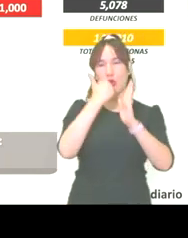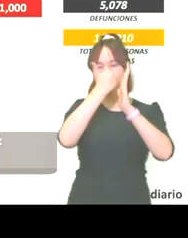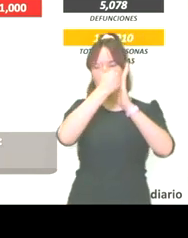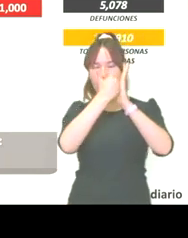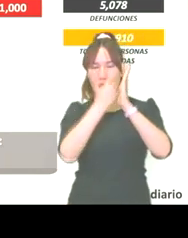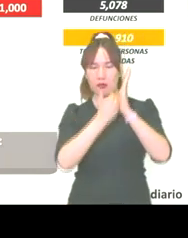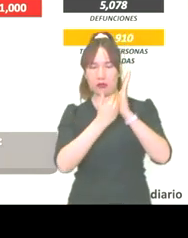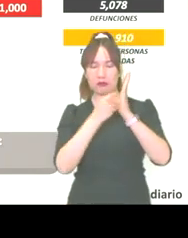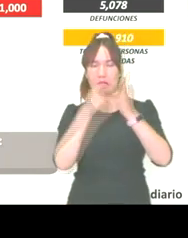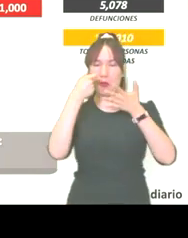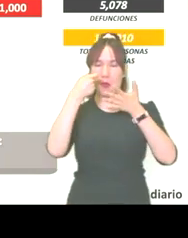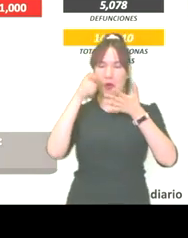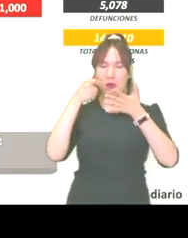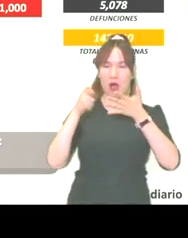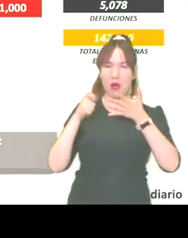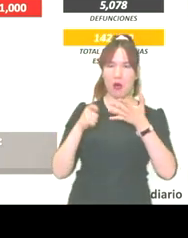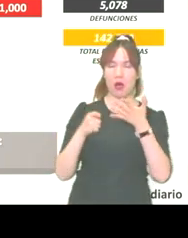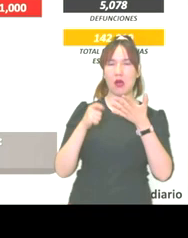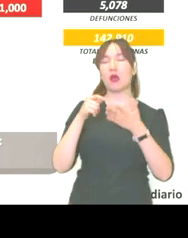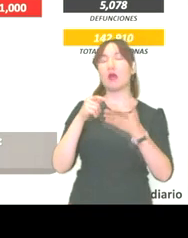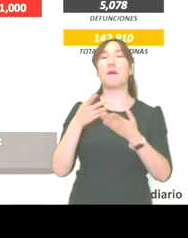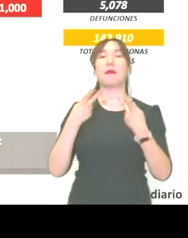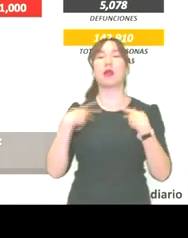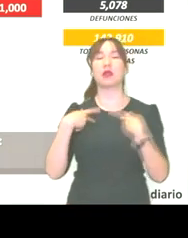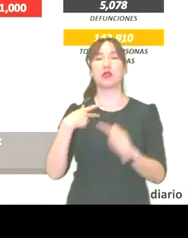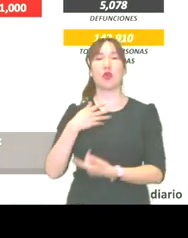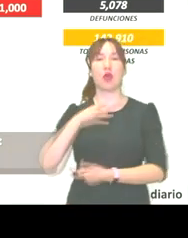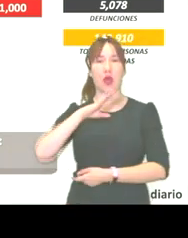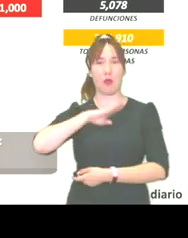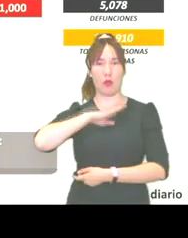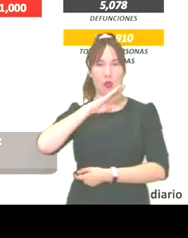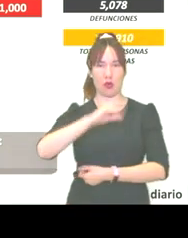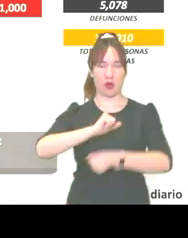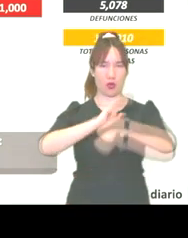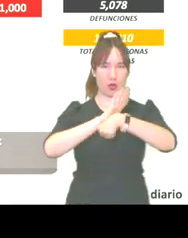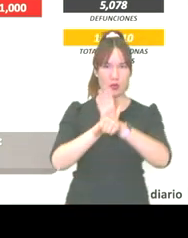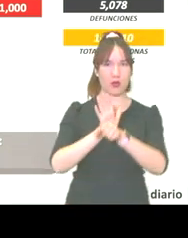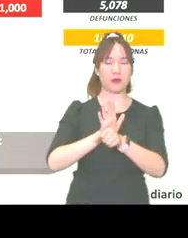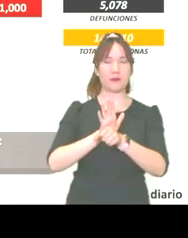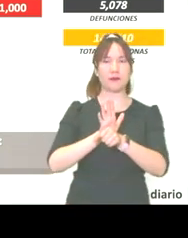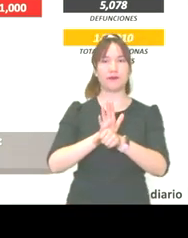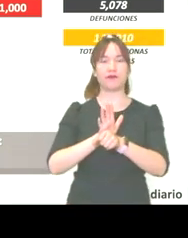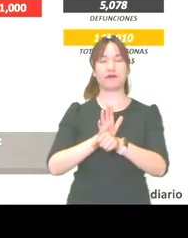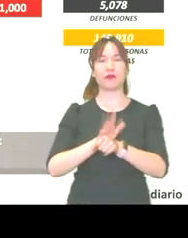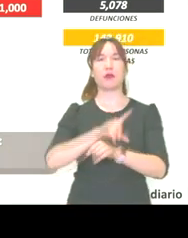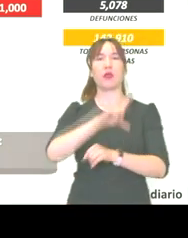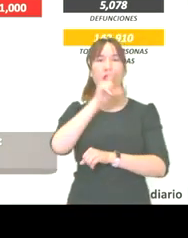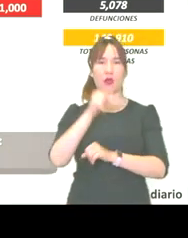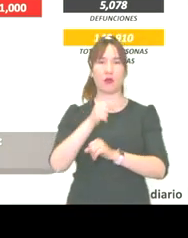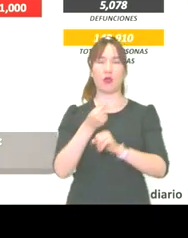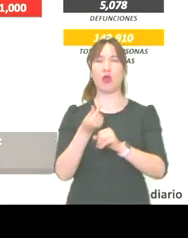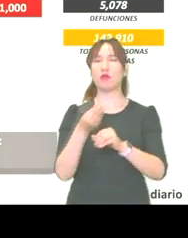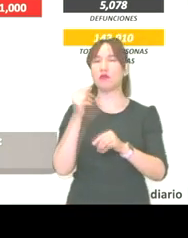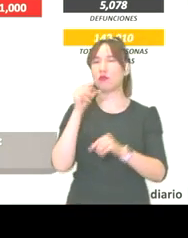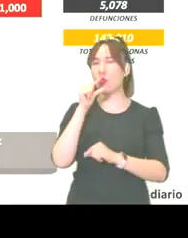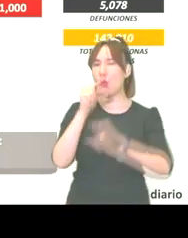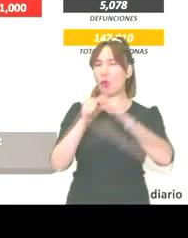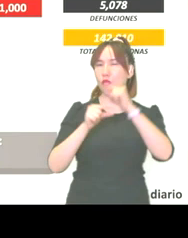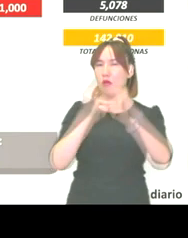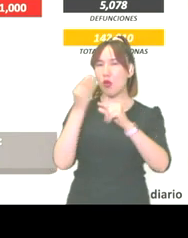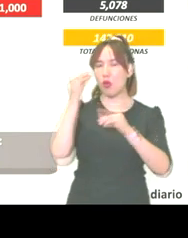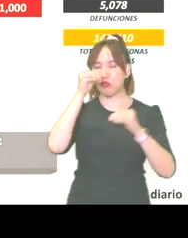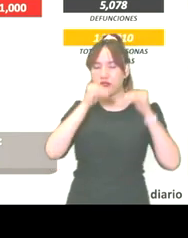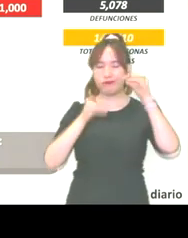personas fallecieron a causa del COVID, y en este sentido, pues es como se van incorporando. La mayoría